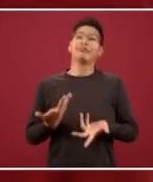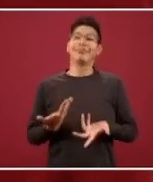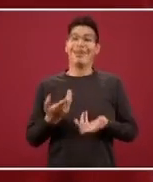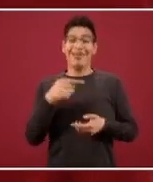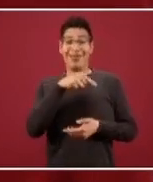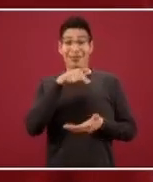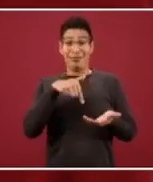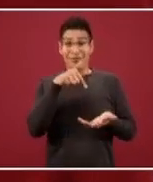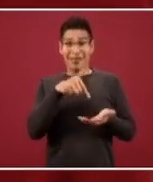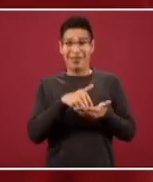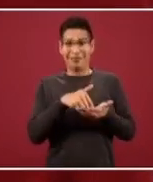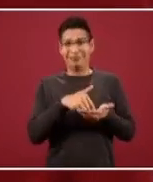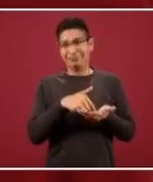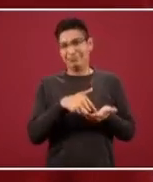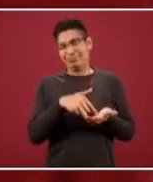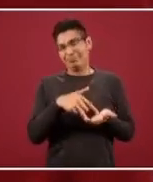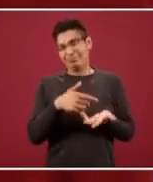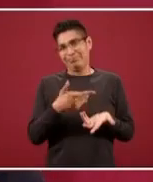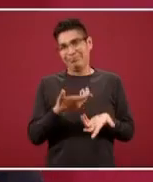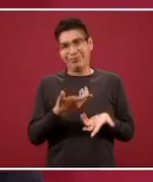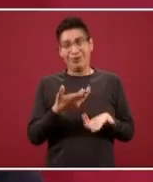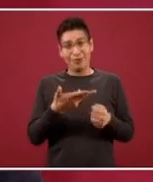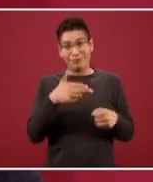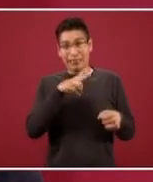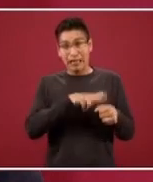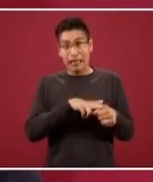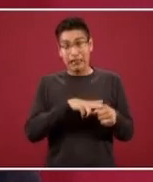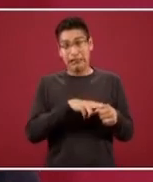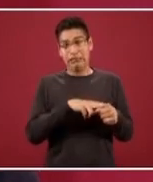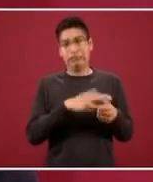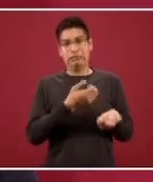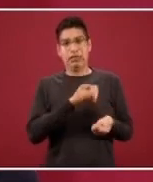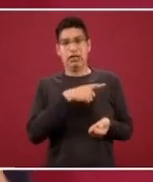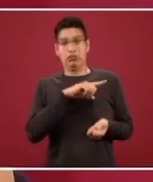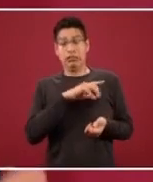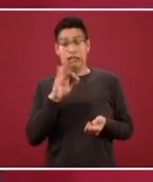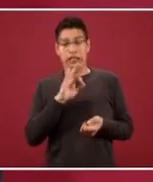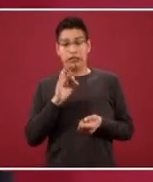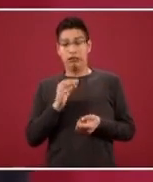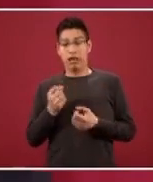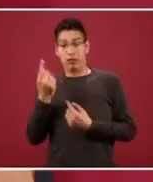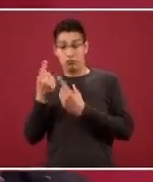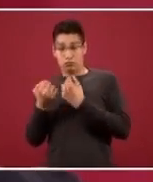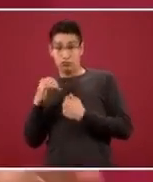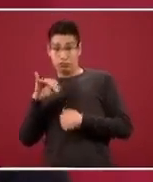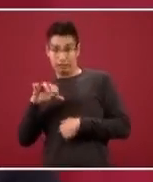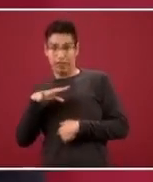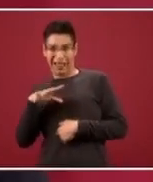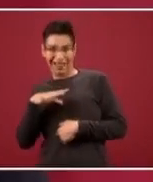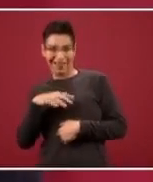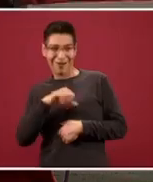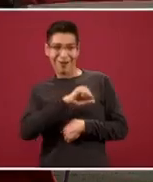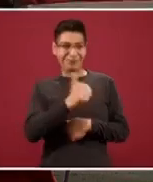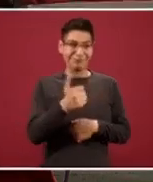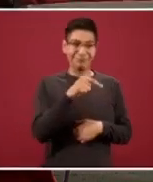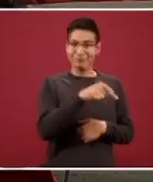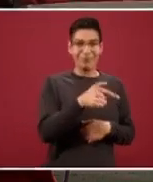familiar y algunos traían el coronavirus SARS-CoV-2 y algunos no, entonces va a ser un